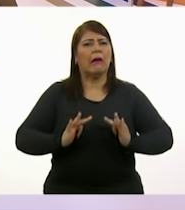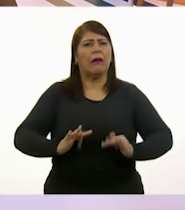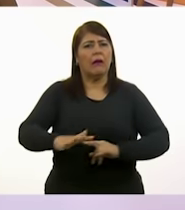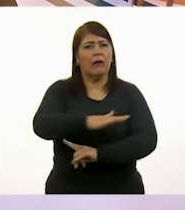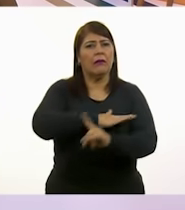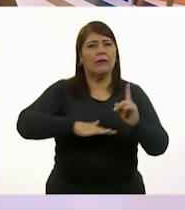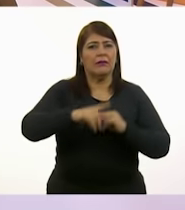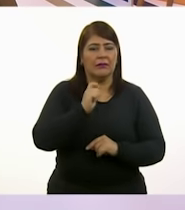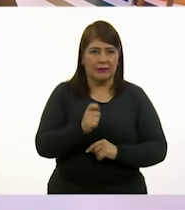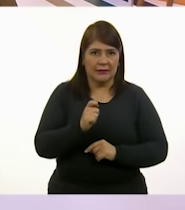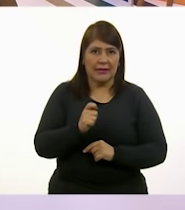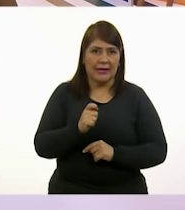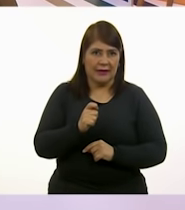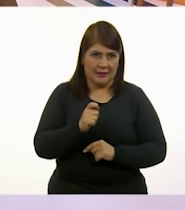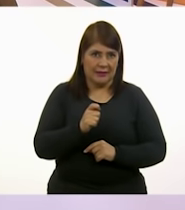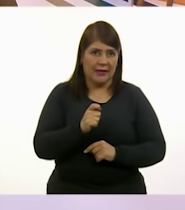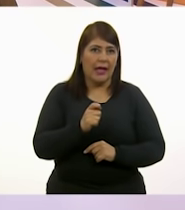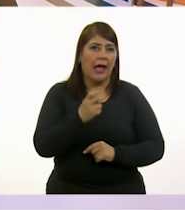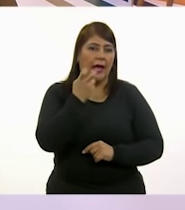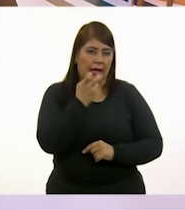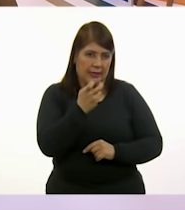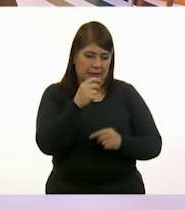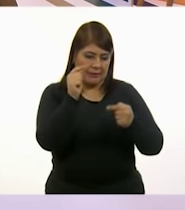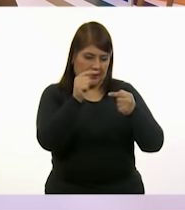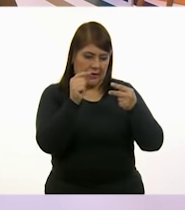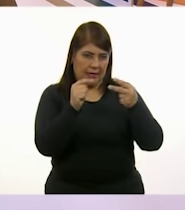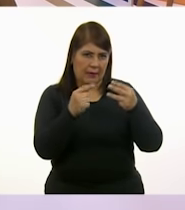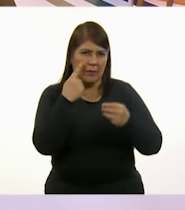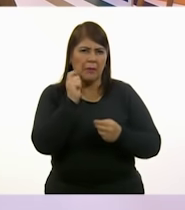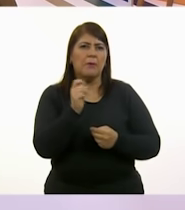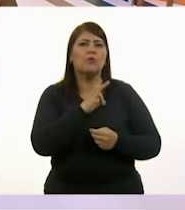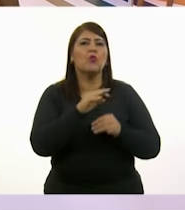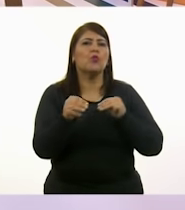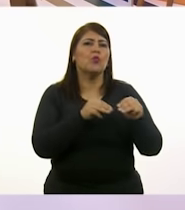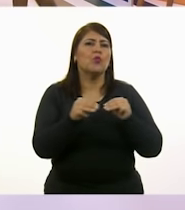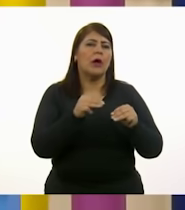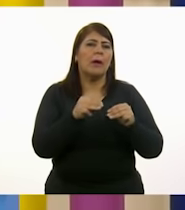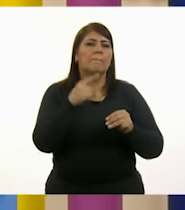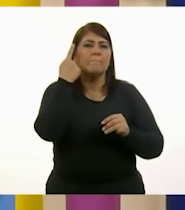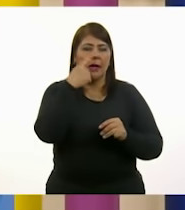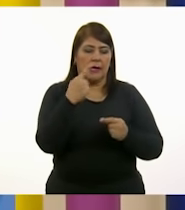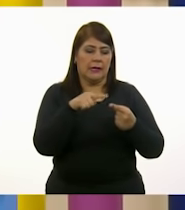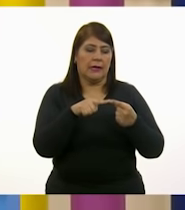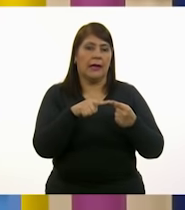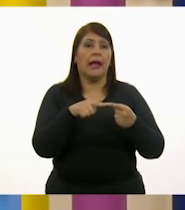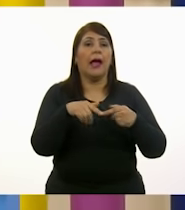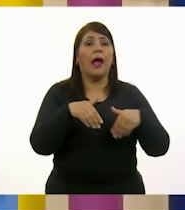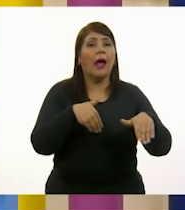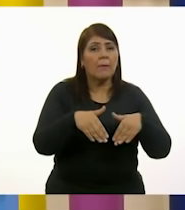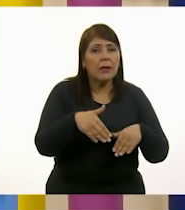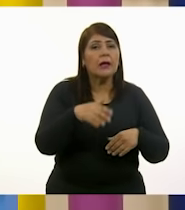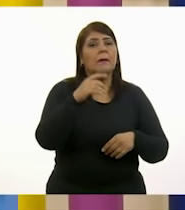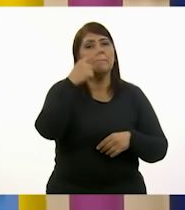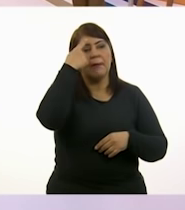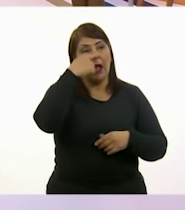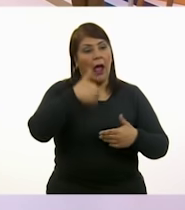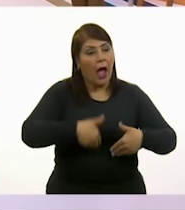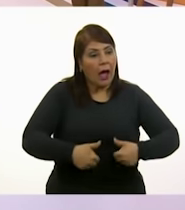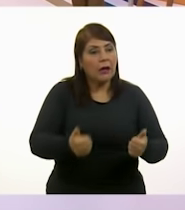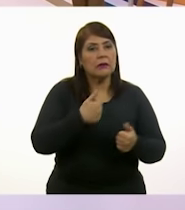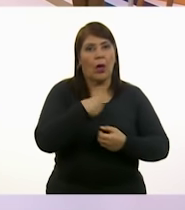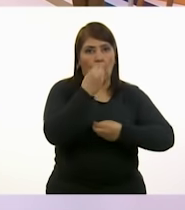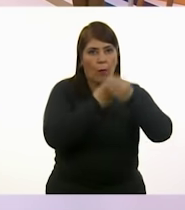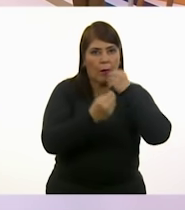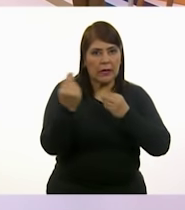tercera razón por la que los animales se mueven Caminan porque tienen hambre y quieren